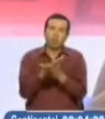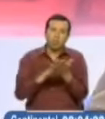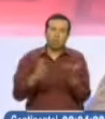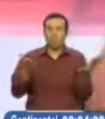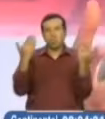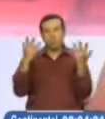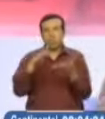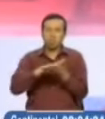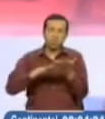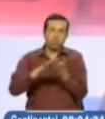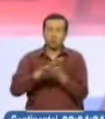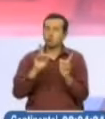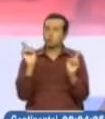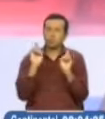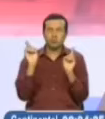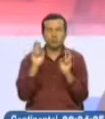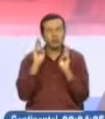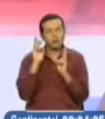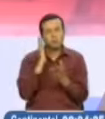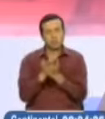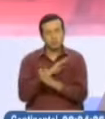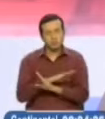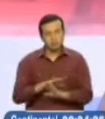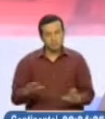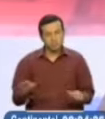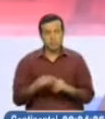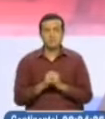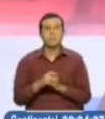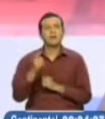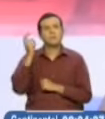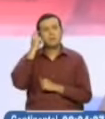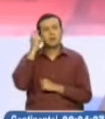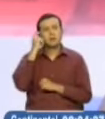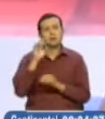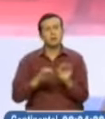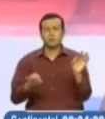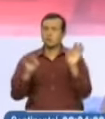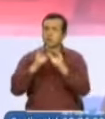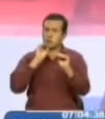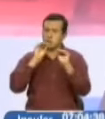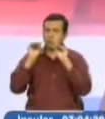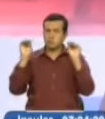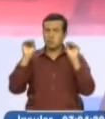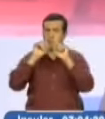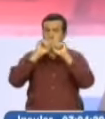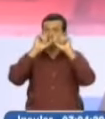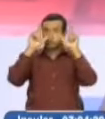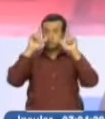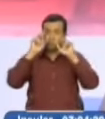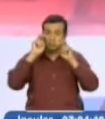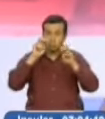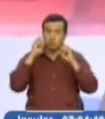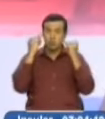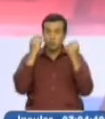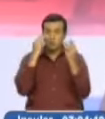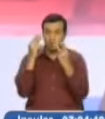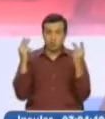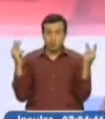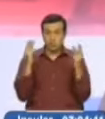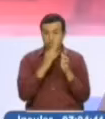llamados a violencia o cosas así. Sin embargo, yo creo que sí es importante ver las cosas un poco más allá. O sea, es decir, esto que hemos